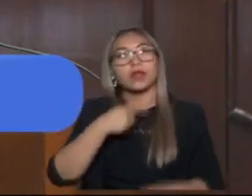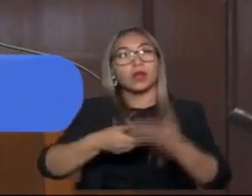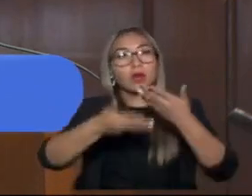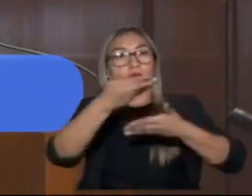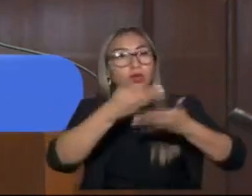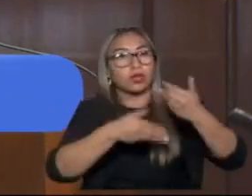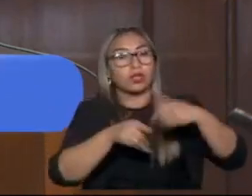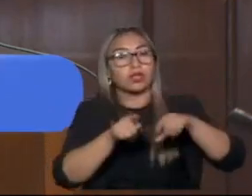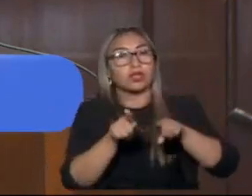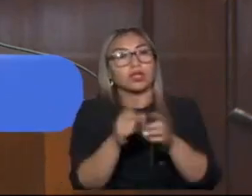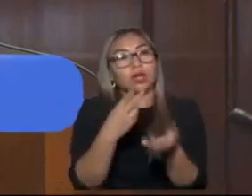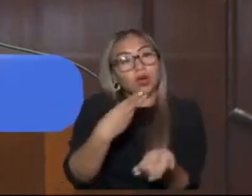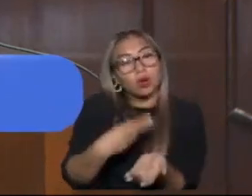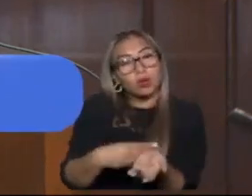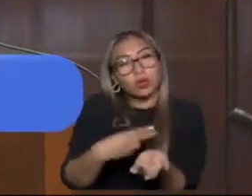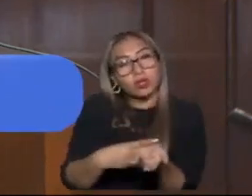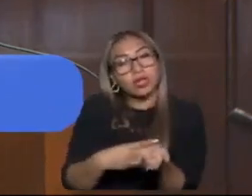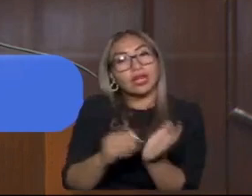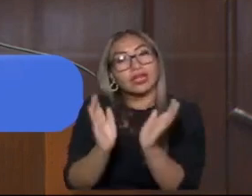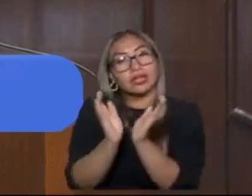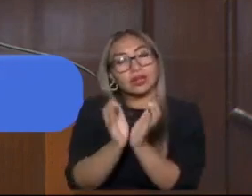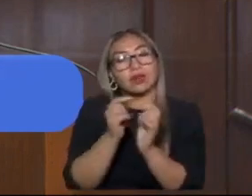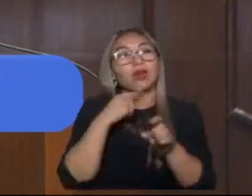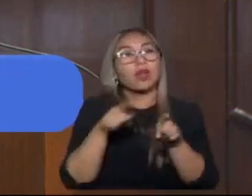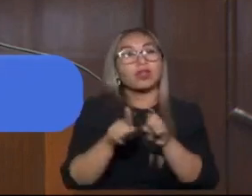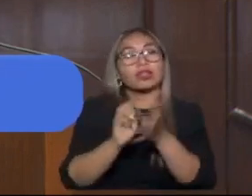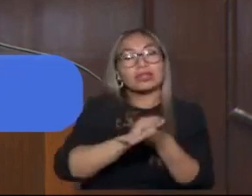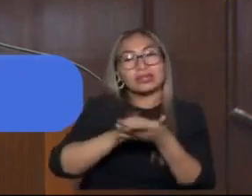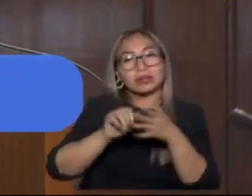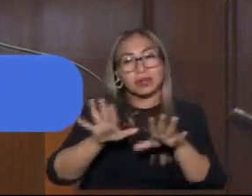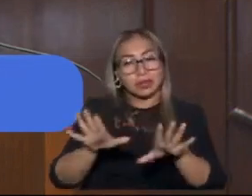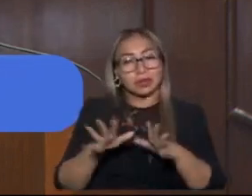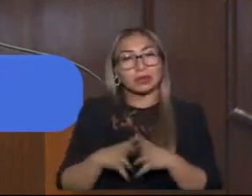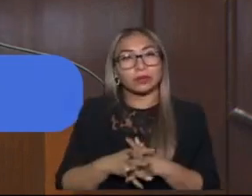construcción de la Policlínica de San Antonio en San Miguelito,